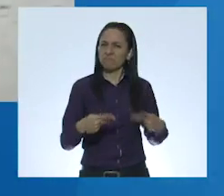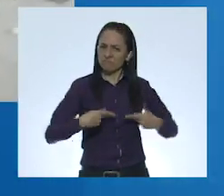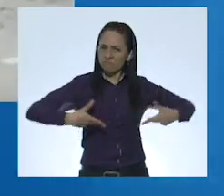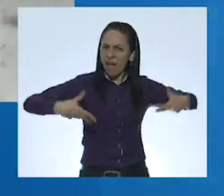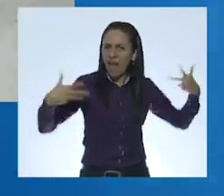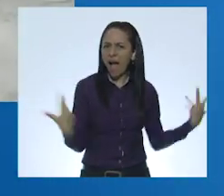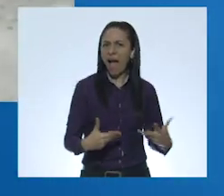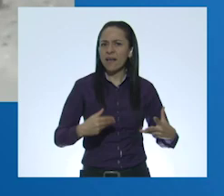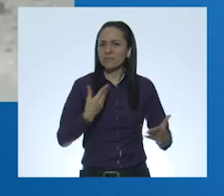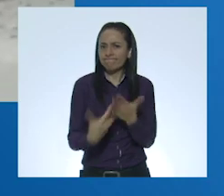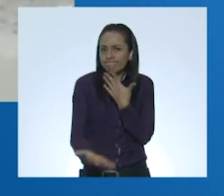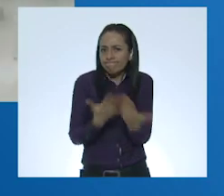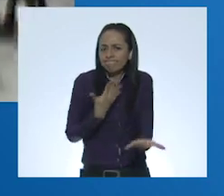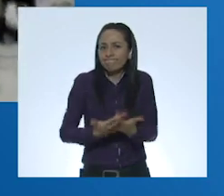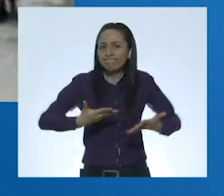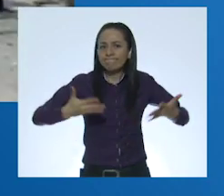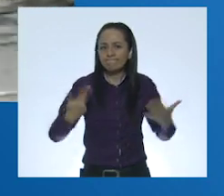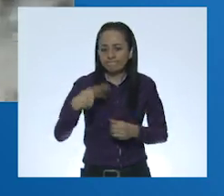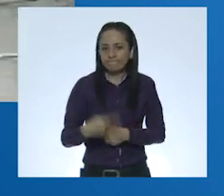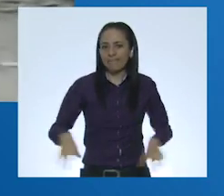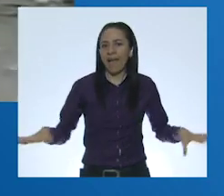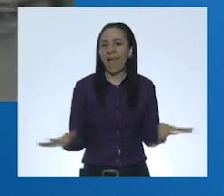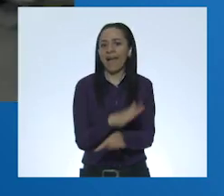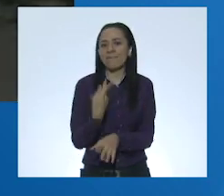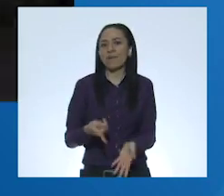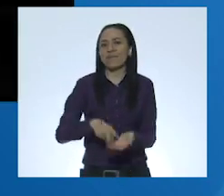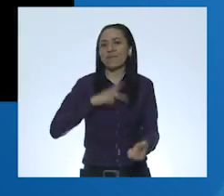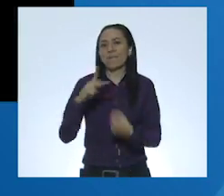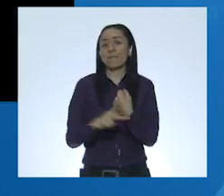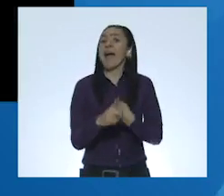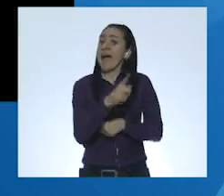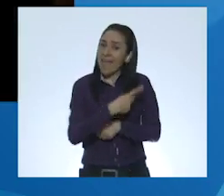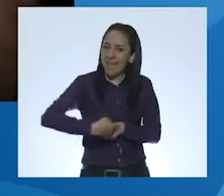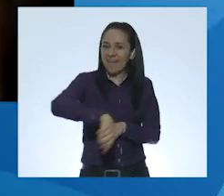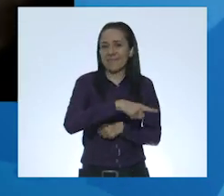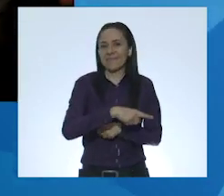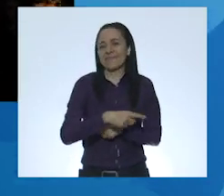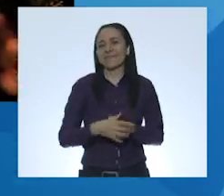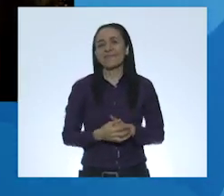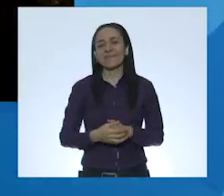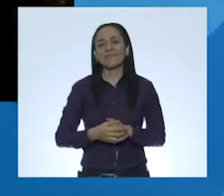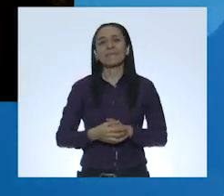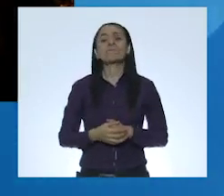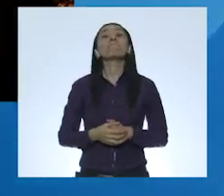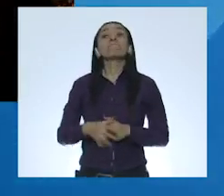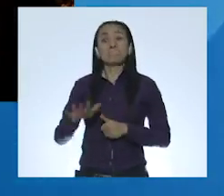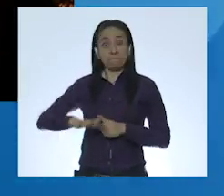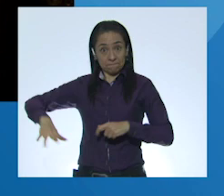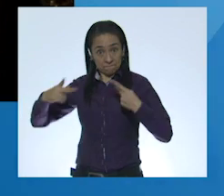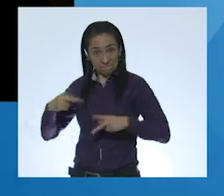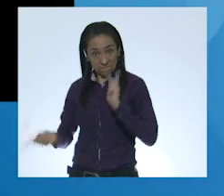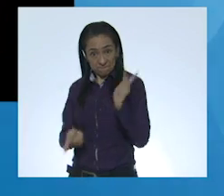grandes protagonistas del cambio en nuestro país. El público consideró que la quinta posición en nuestra lista